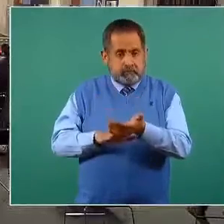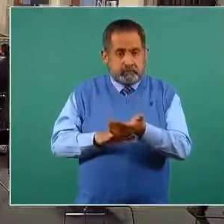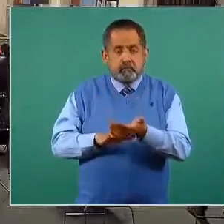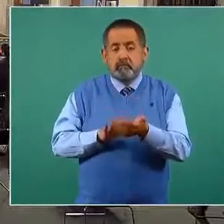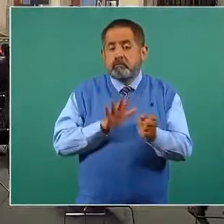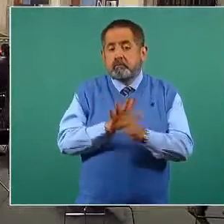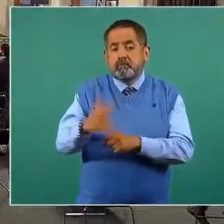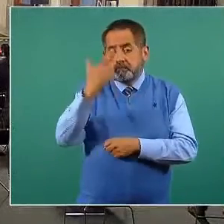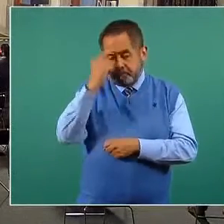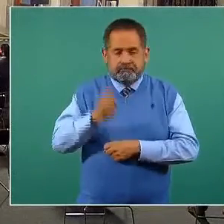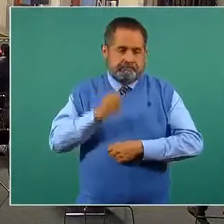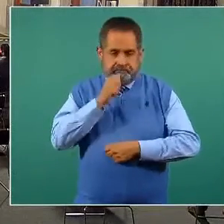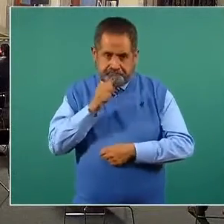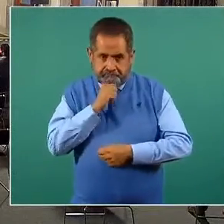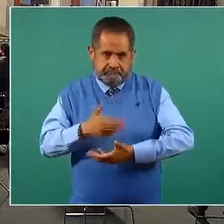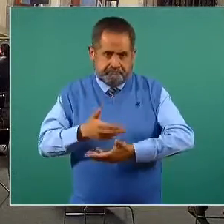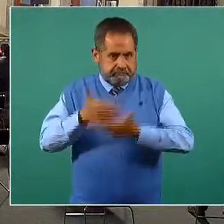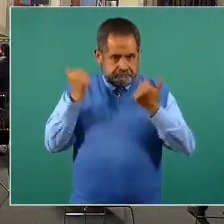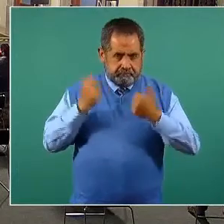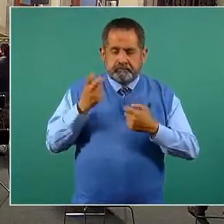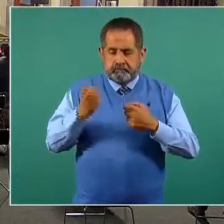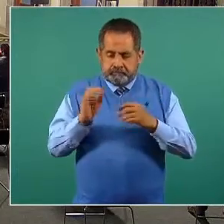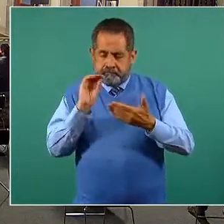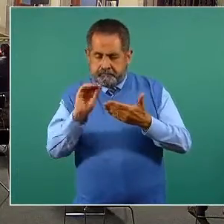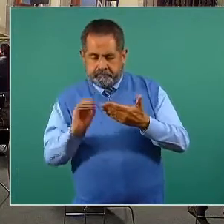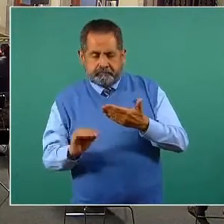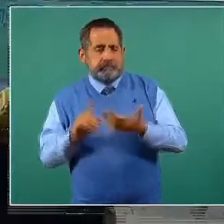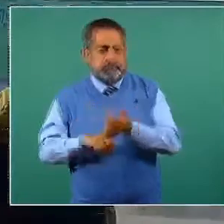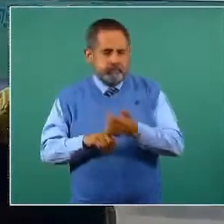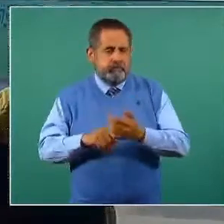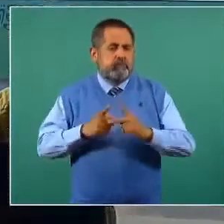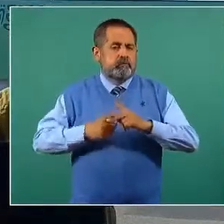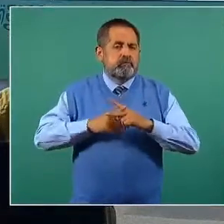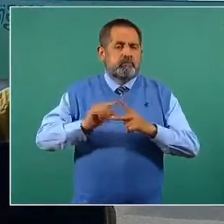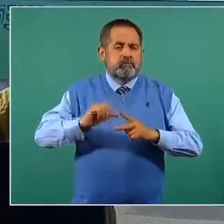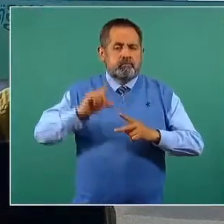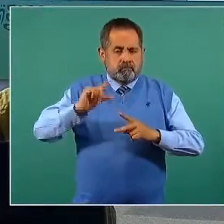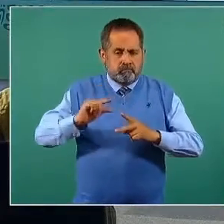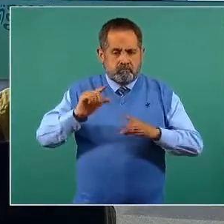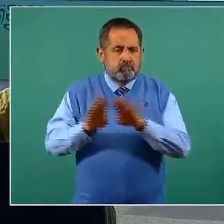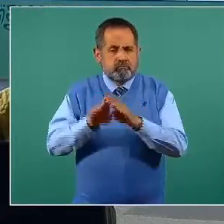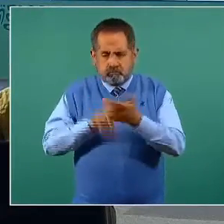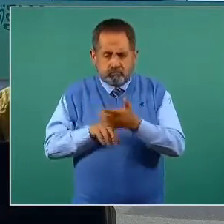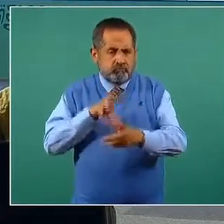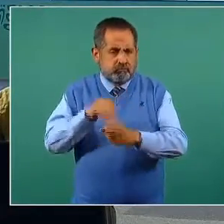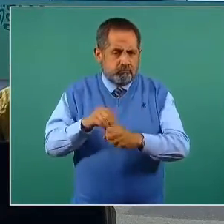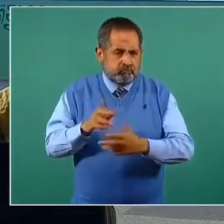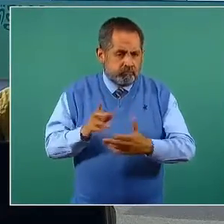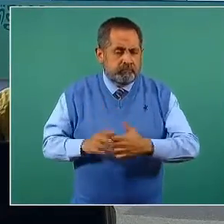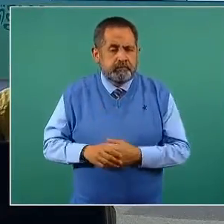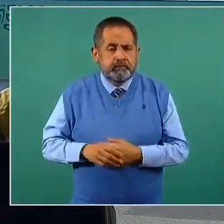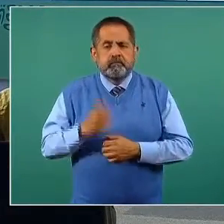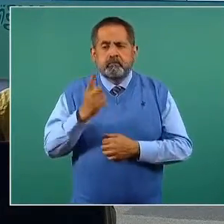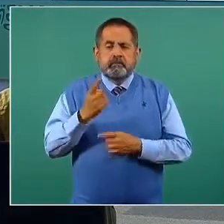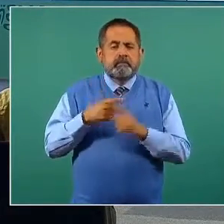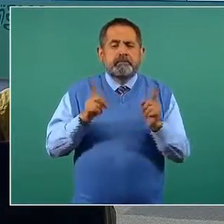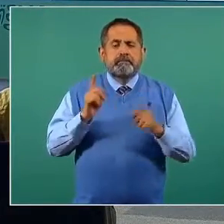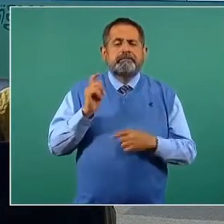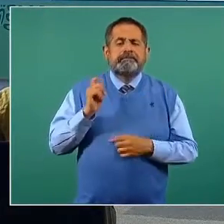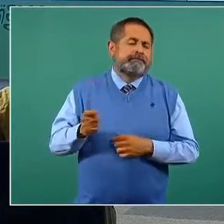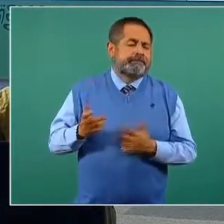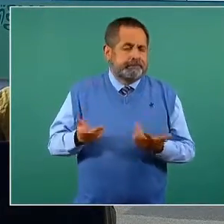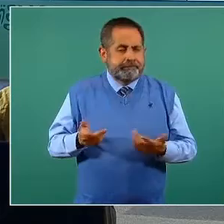es decir, se tenía conocimiento de las mismas y formaban, por lo tanto, parte de los análisis correspondientes. La única diferencia que